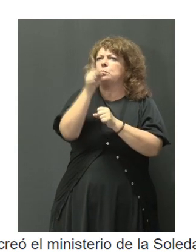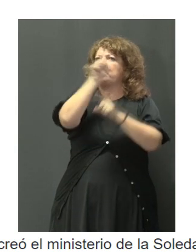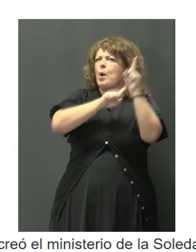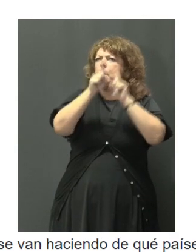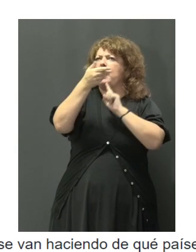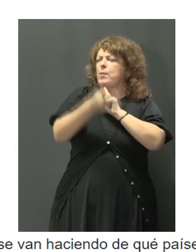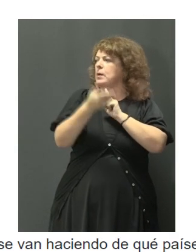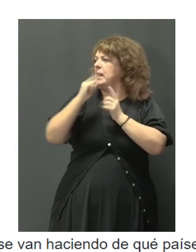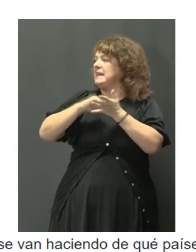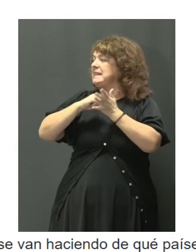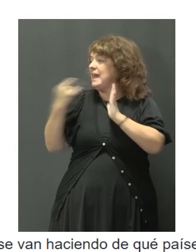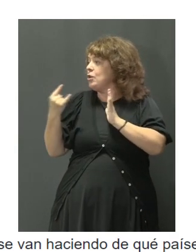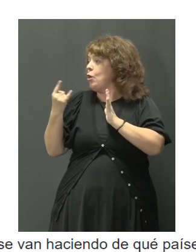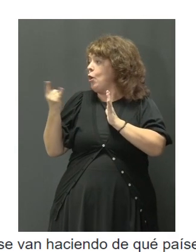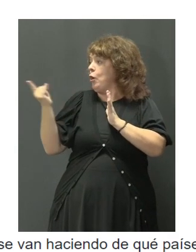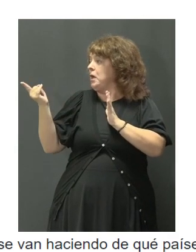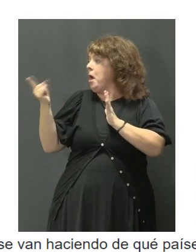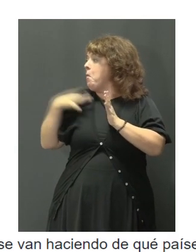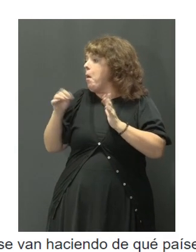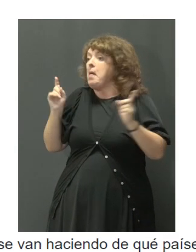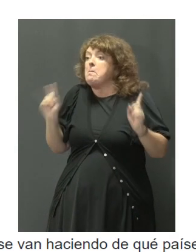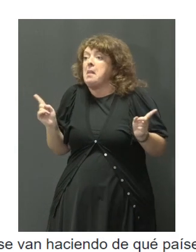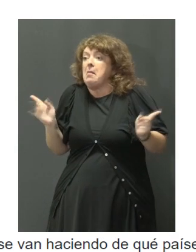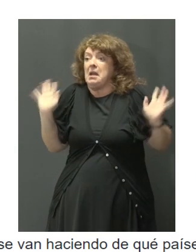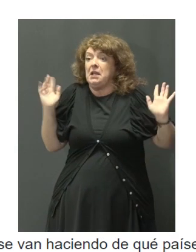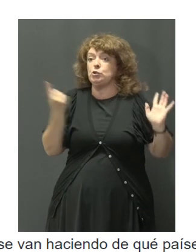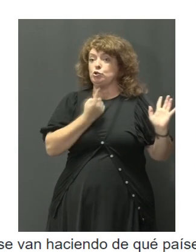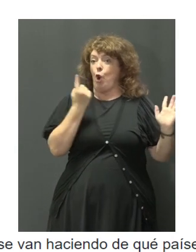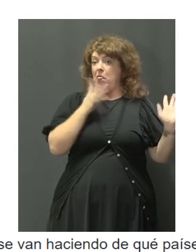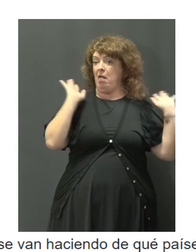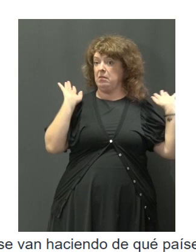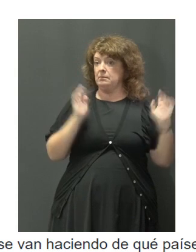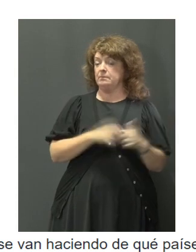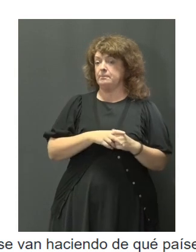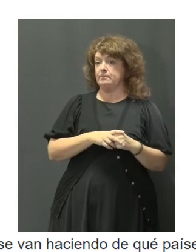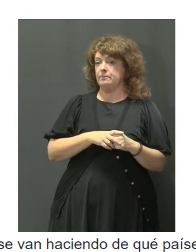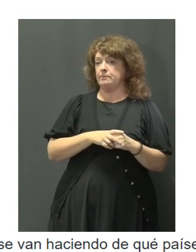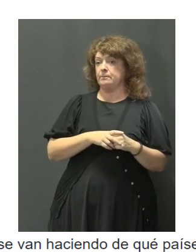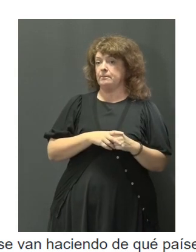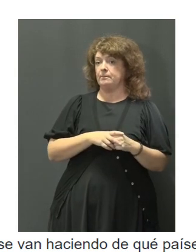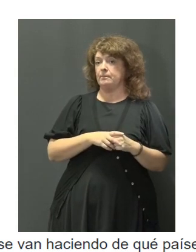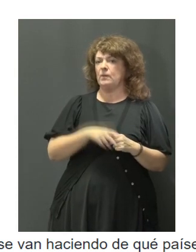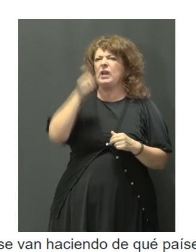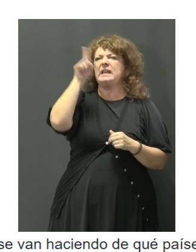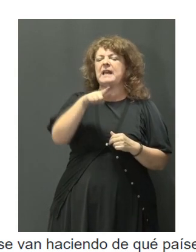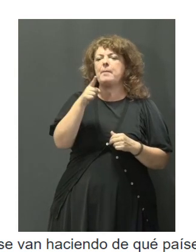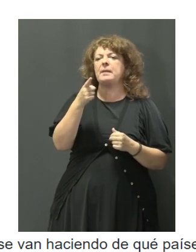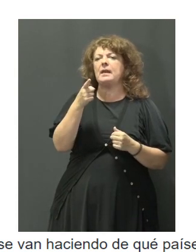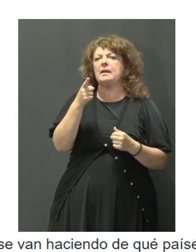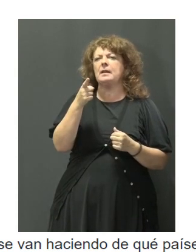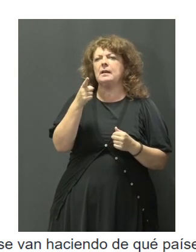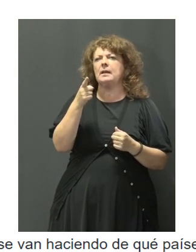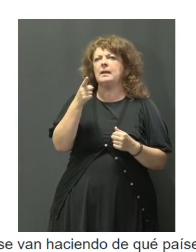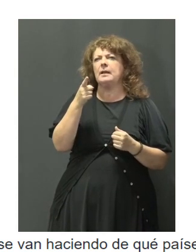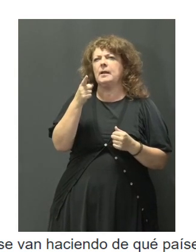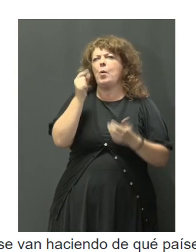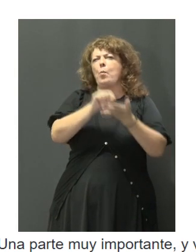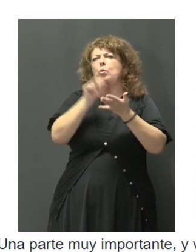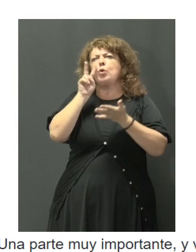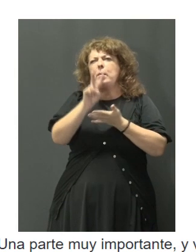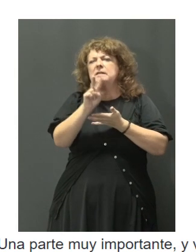tecnología también puede ayudar, puede ser la prevención. Y una parte muy importante también es el abordaje